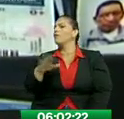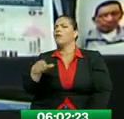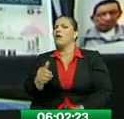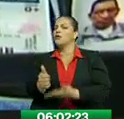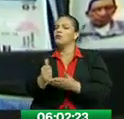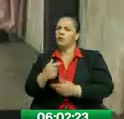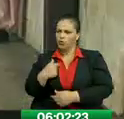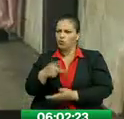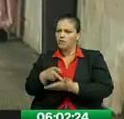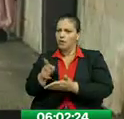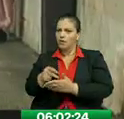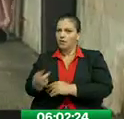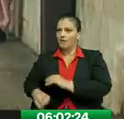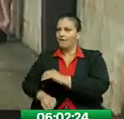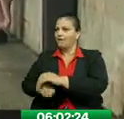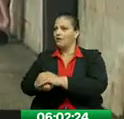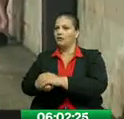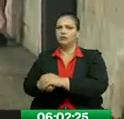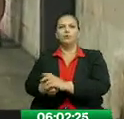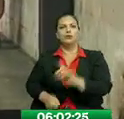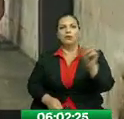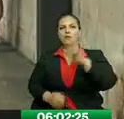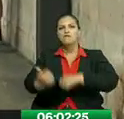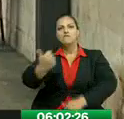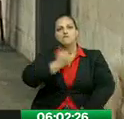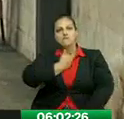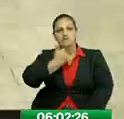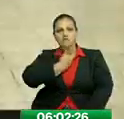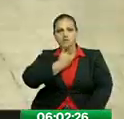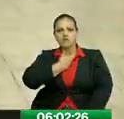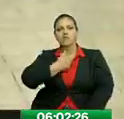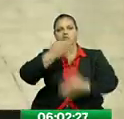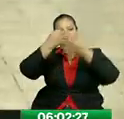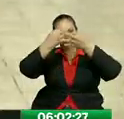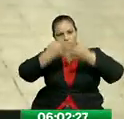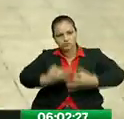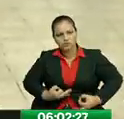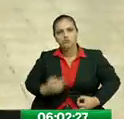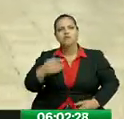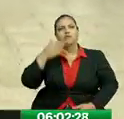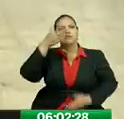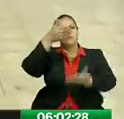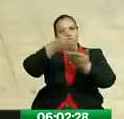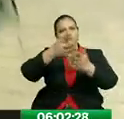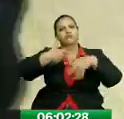muchos perjudicados y a otros con miles de dólares en sus bolsillos, informó Charlie Pisa.